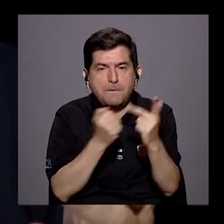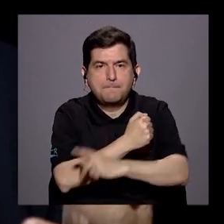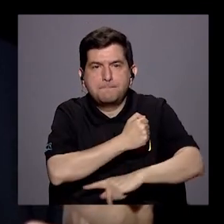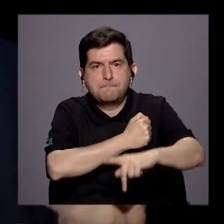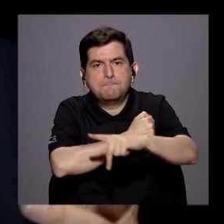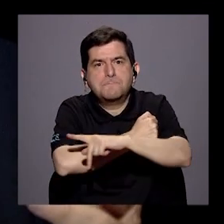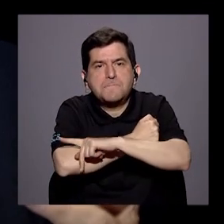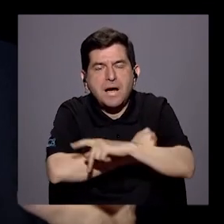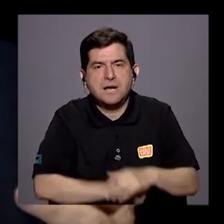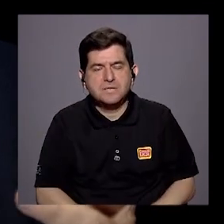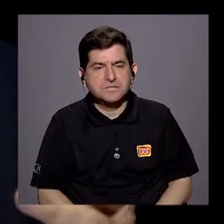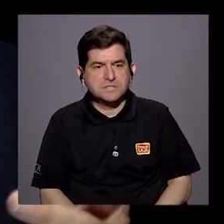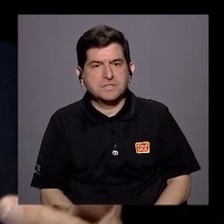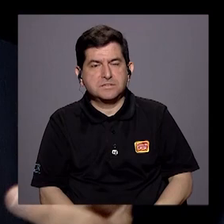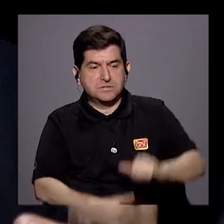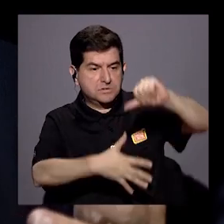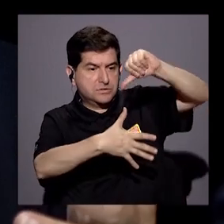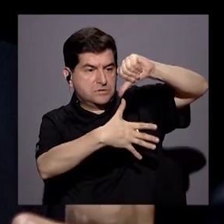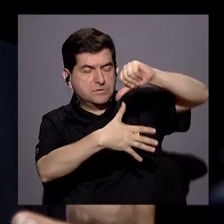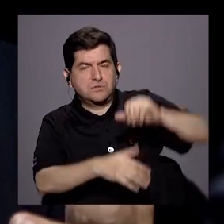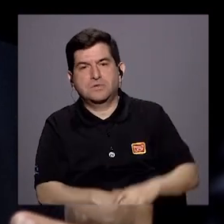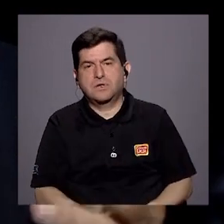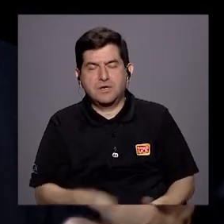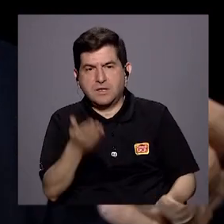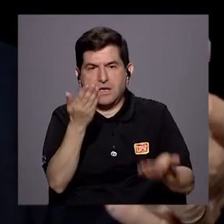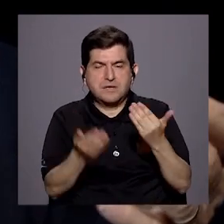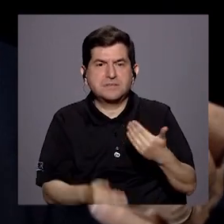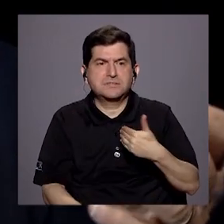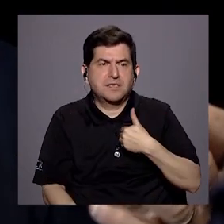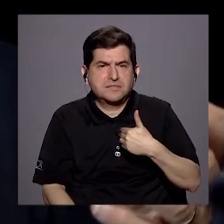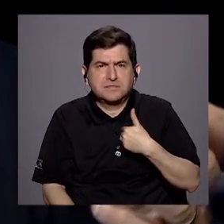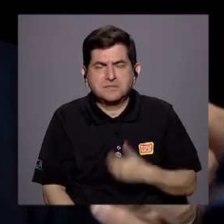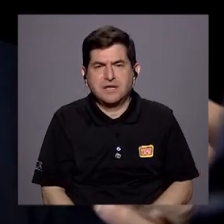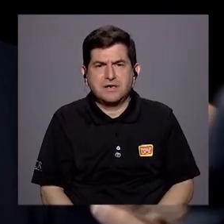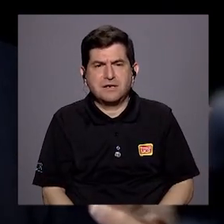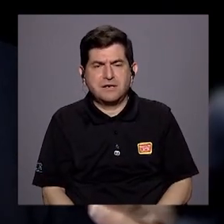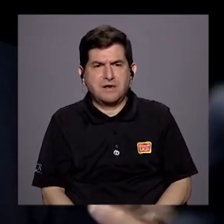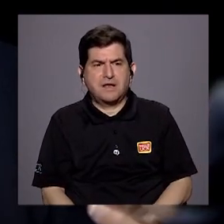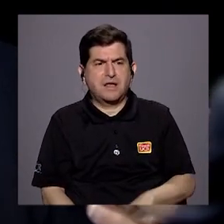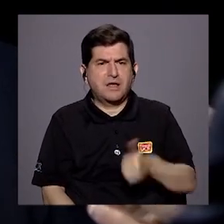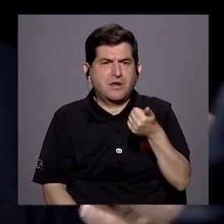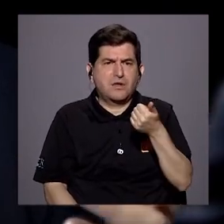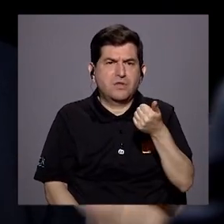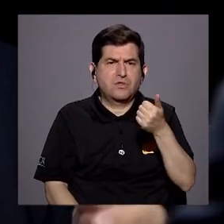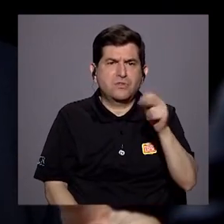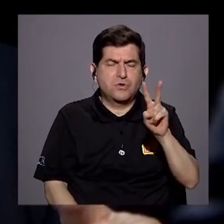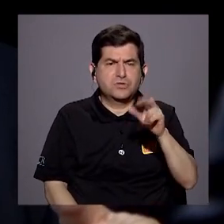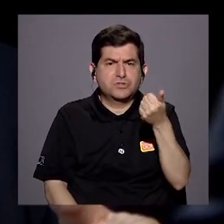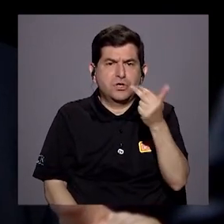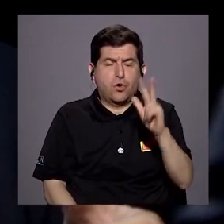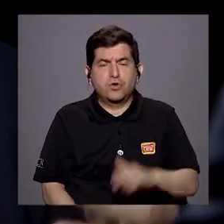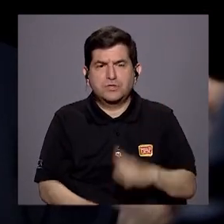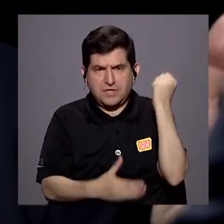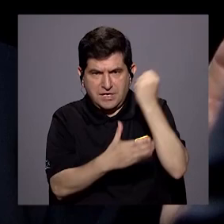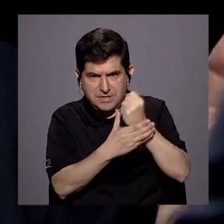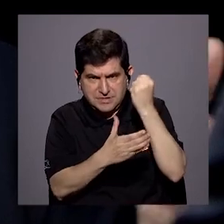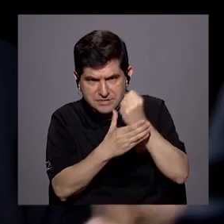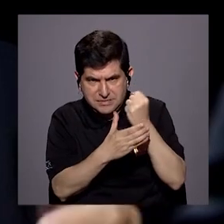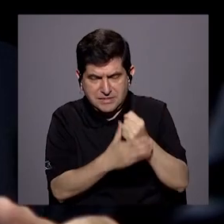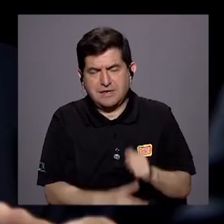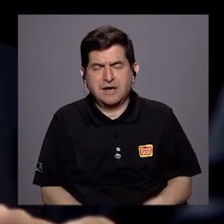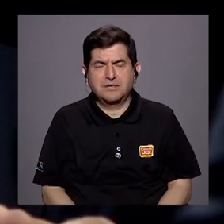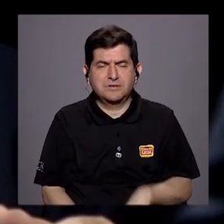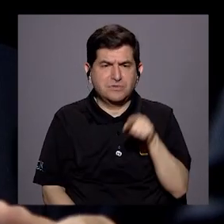que compararlo con países del cono sur de américa con 23 esport es asesinatos por si mil habitantes año o